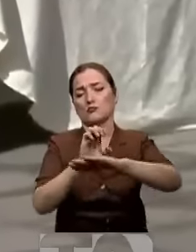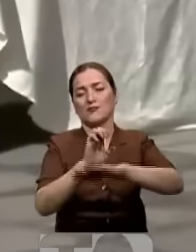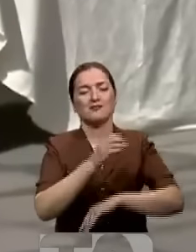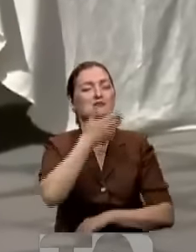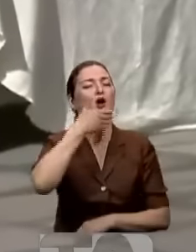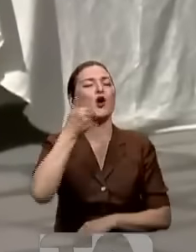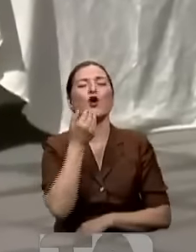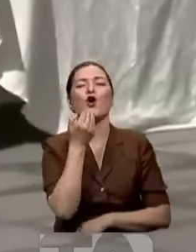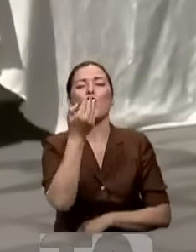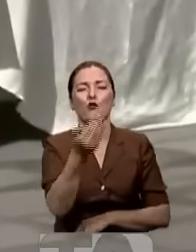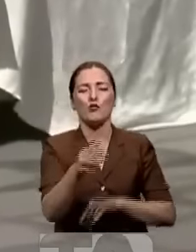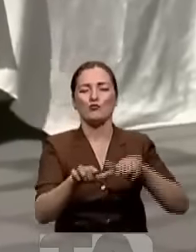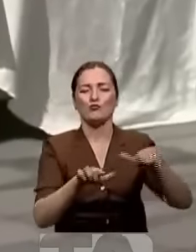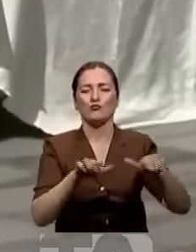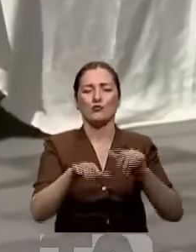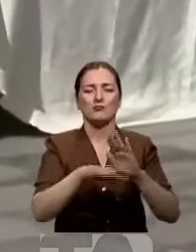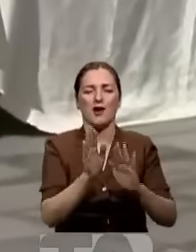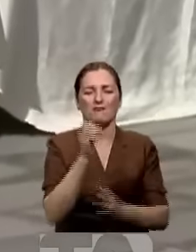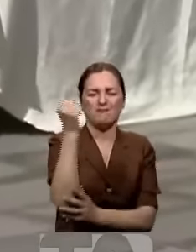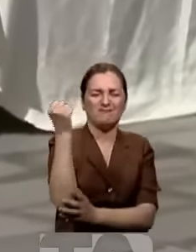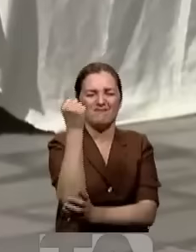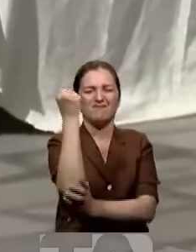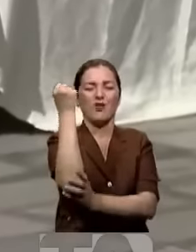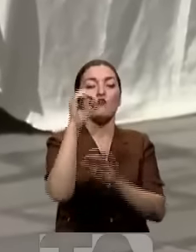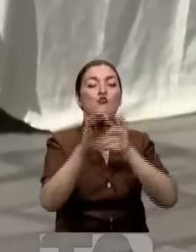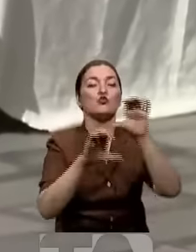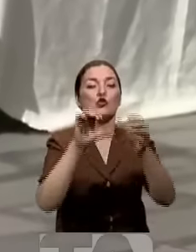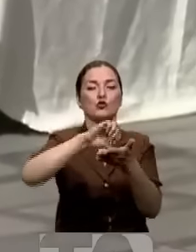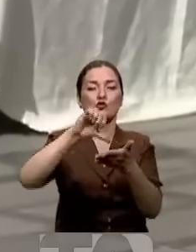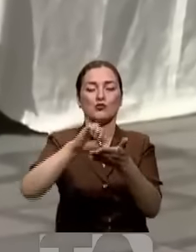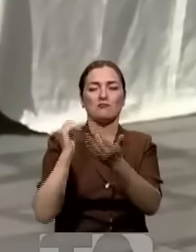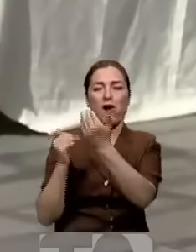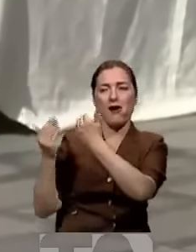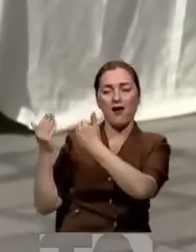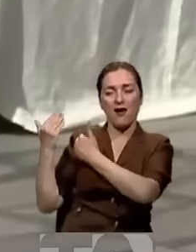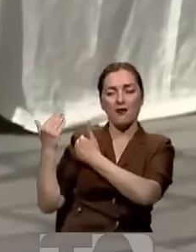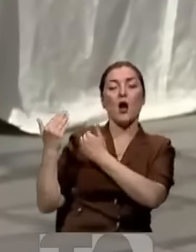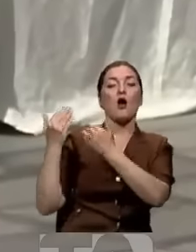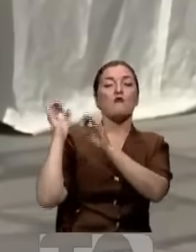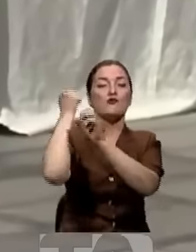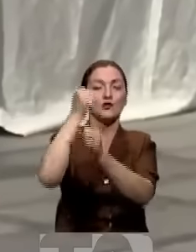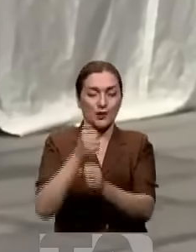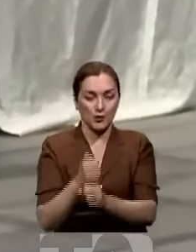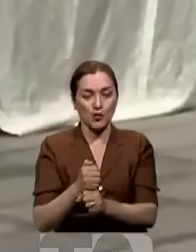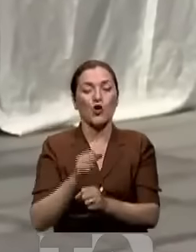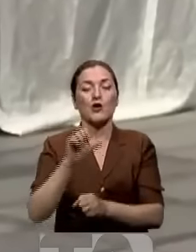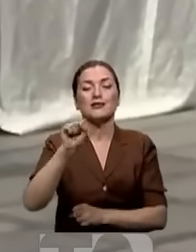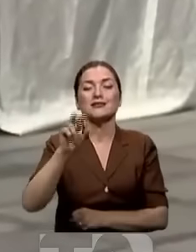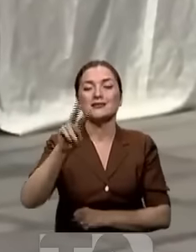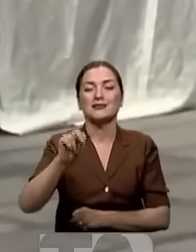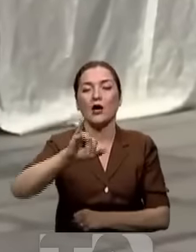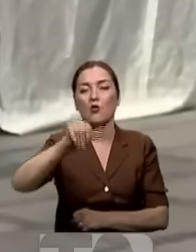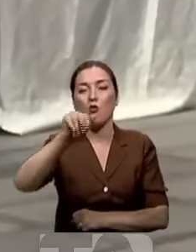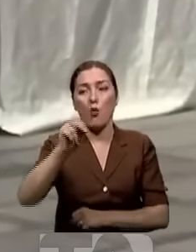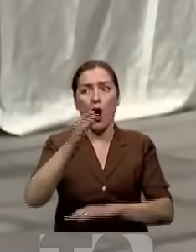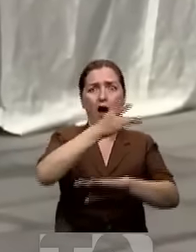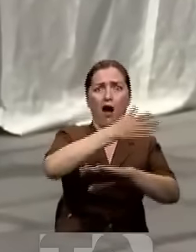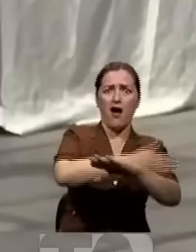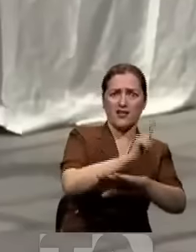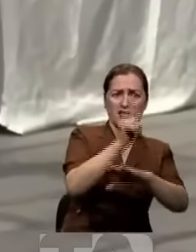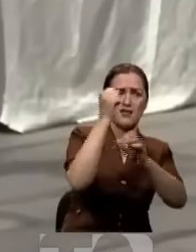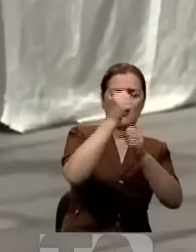mejor hacerlo que en un lugar tan emblemático, el Museo de la Ciudad, antiguo albergue San Juan de Dios, también un sitio con muchísima historia y que tiene además